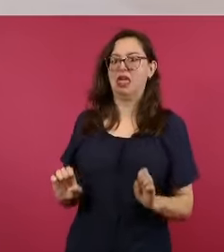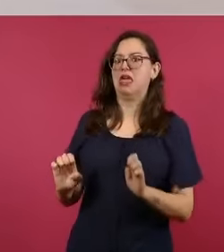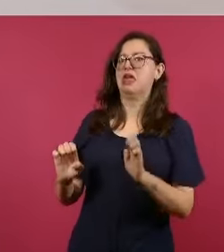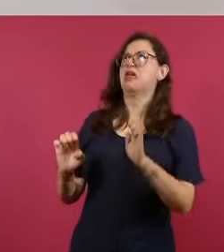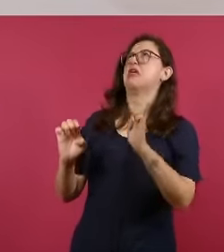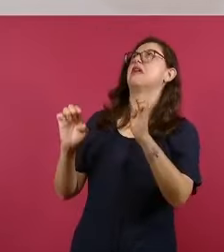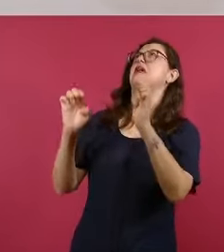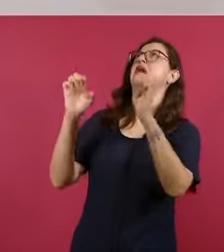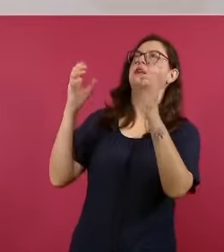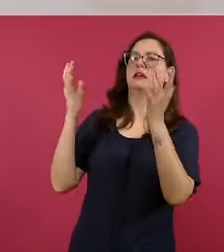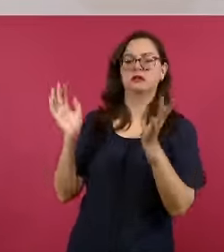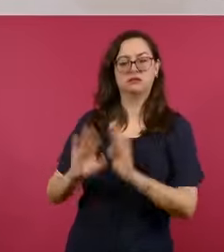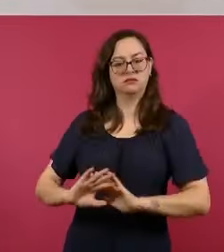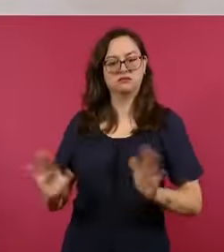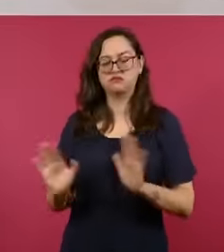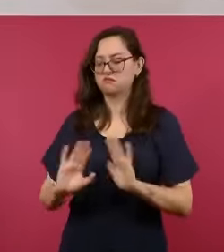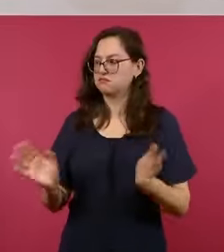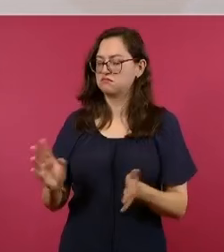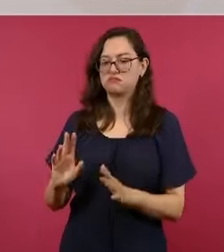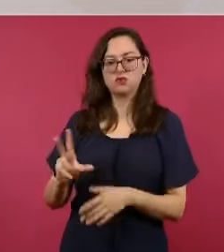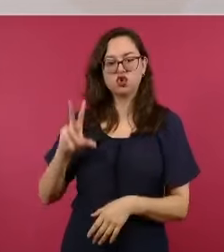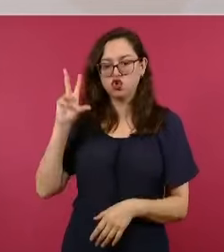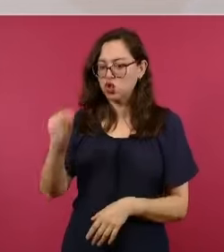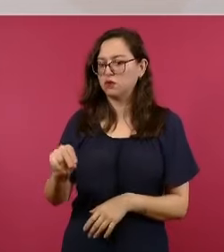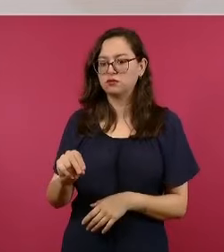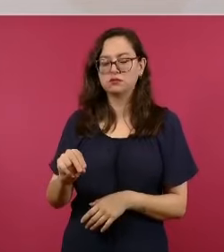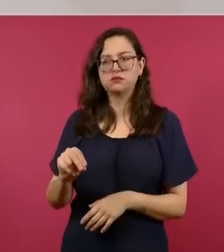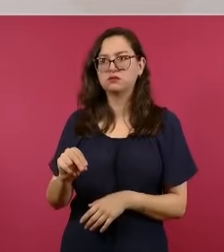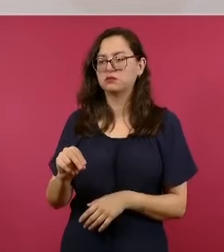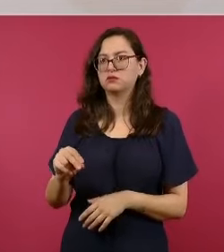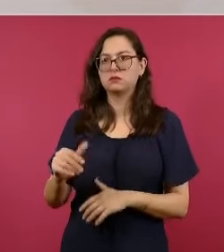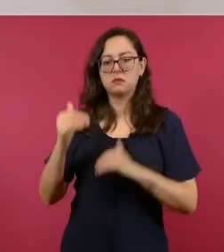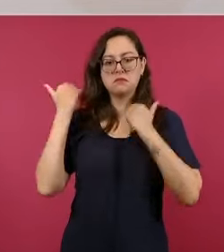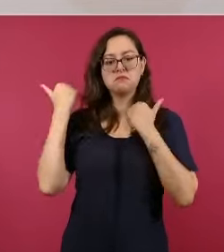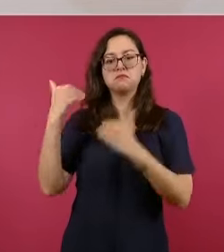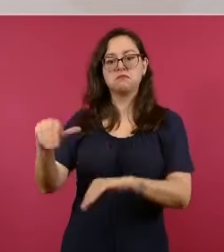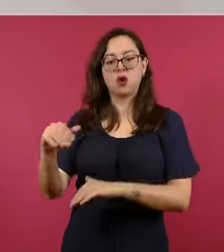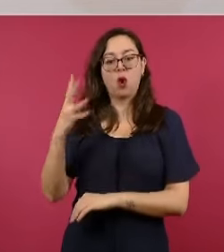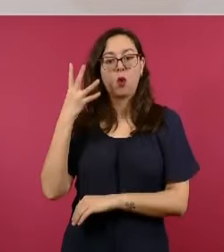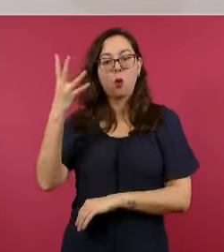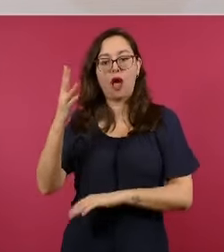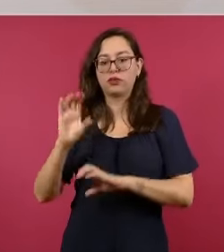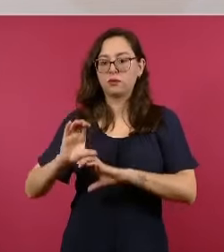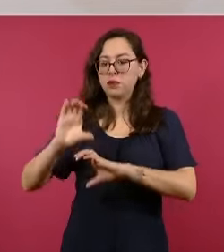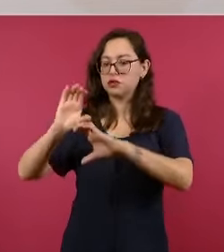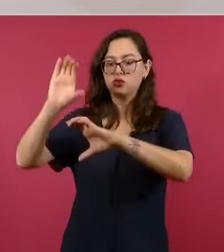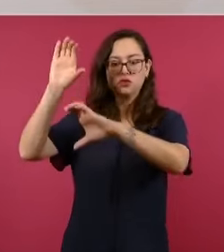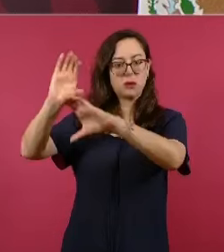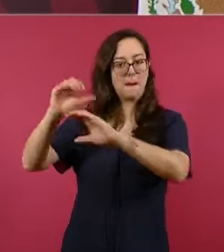cuatro pisos este les ayuda